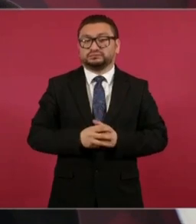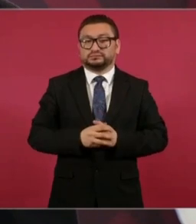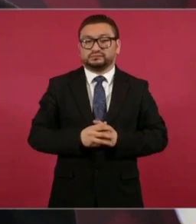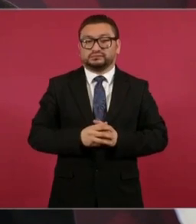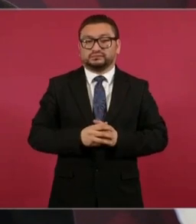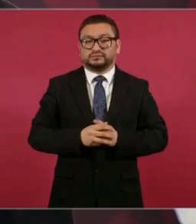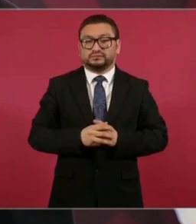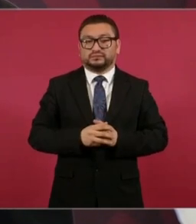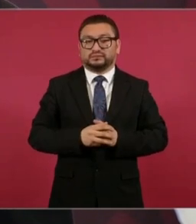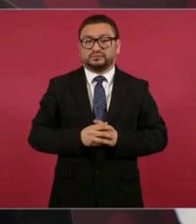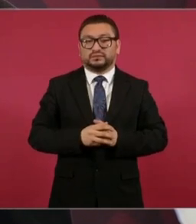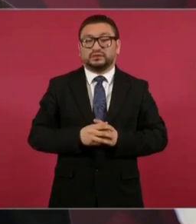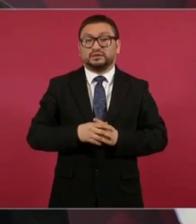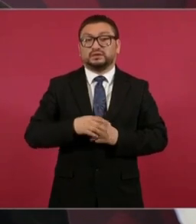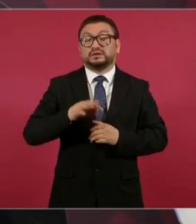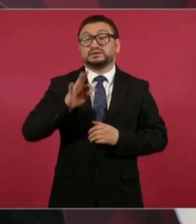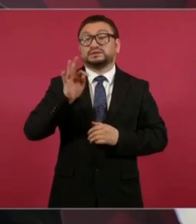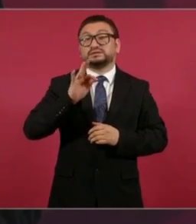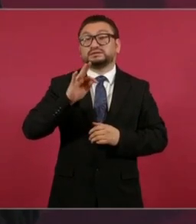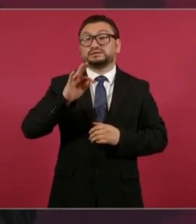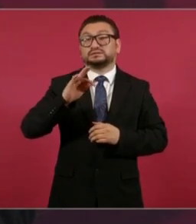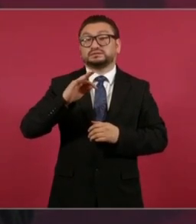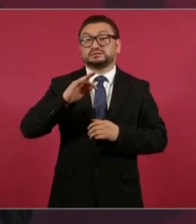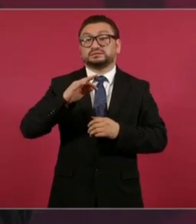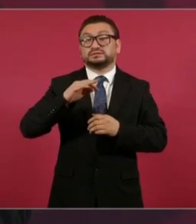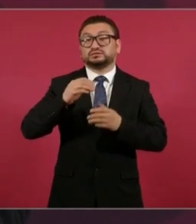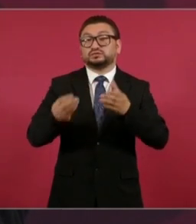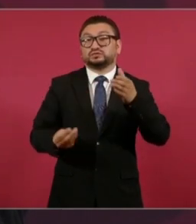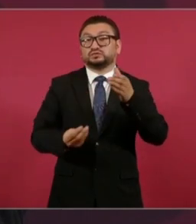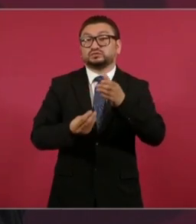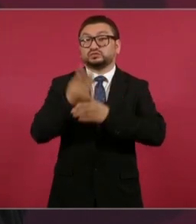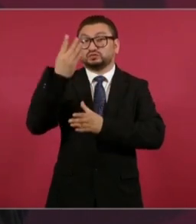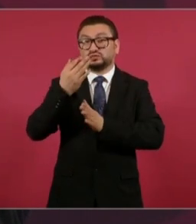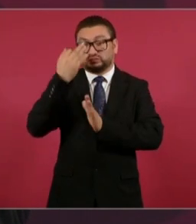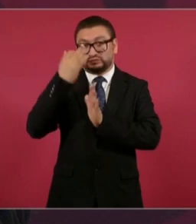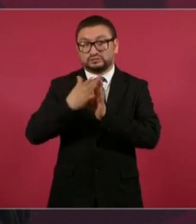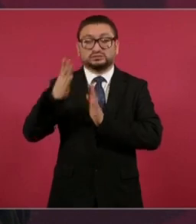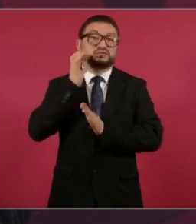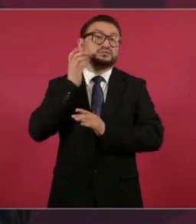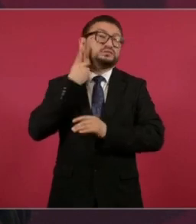sabe qué van a opinar los de la nueva